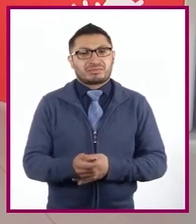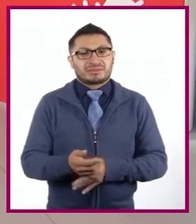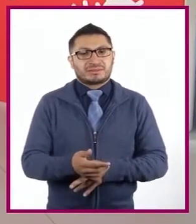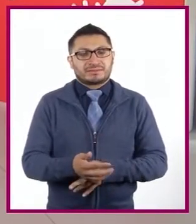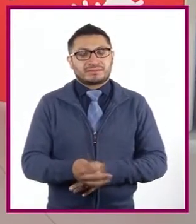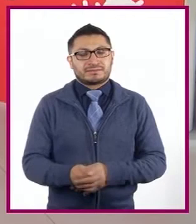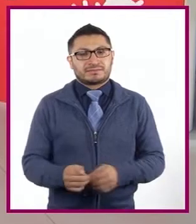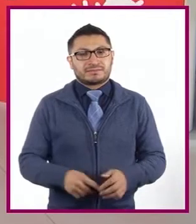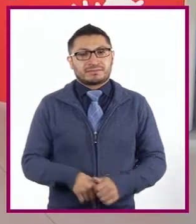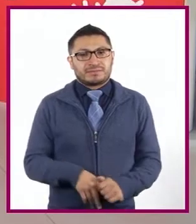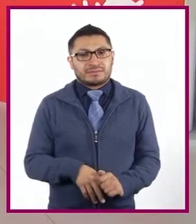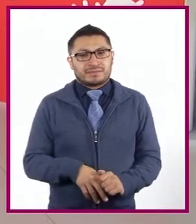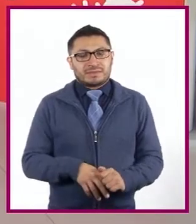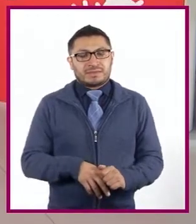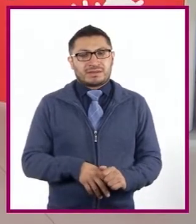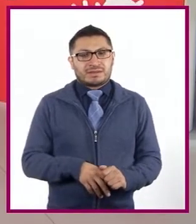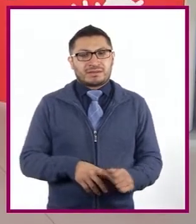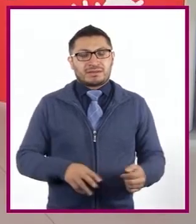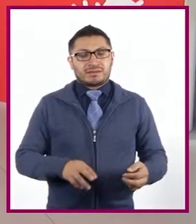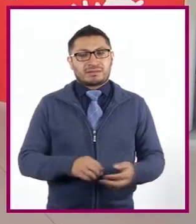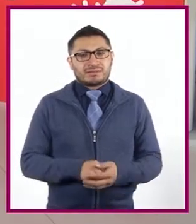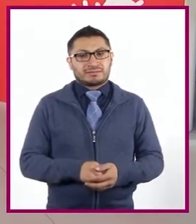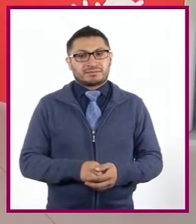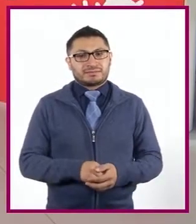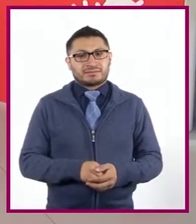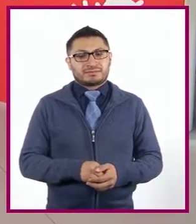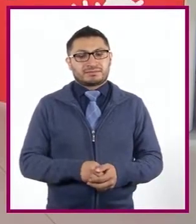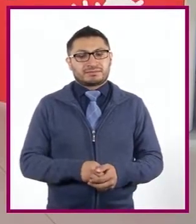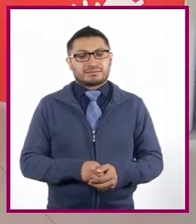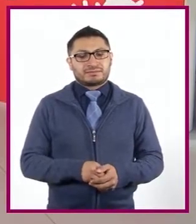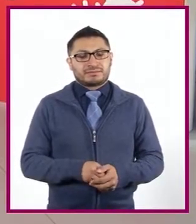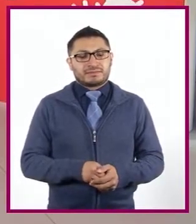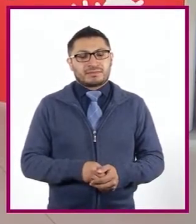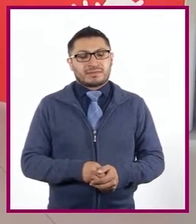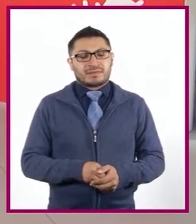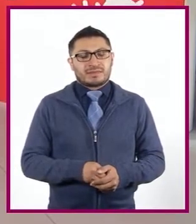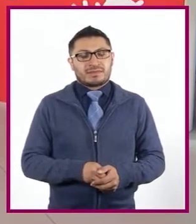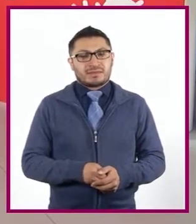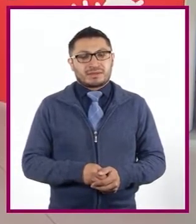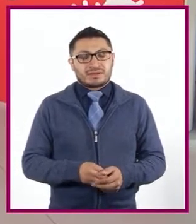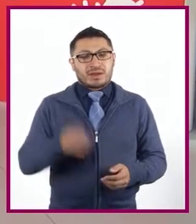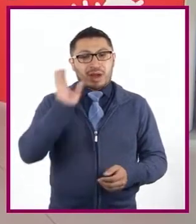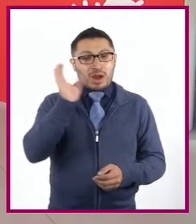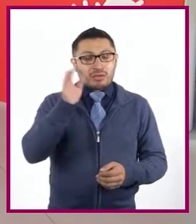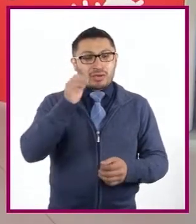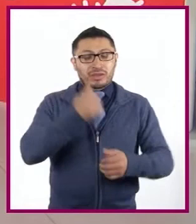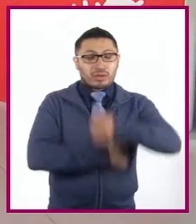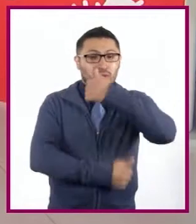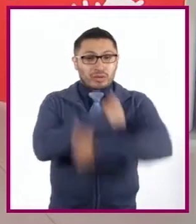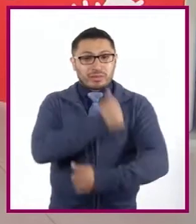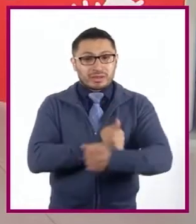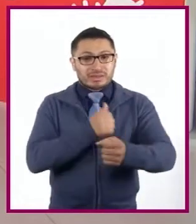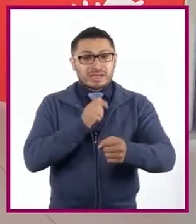¿Qué tipo de relaciones son las que se dan en la competencia?